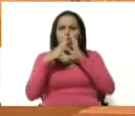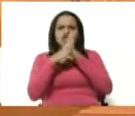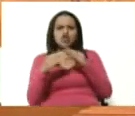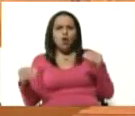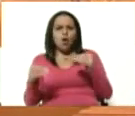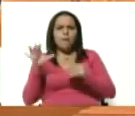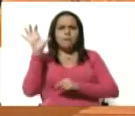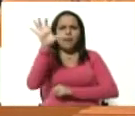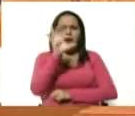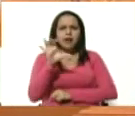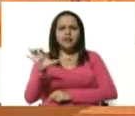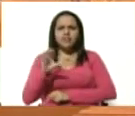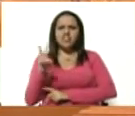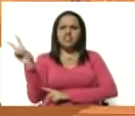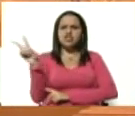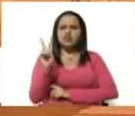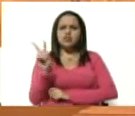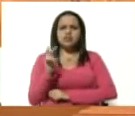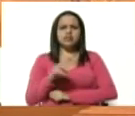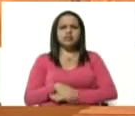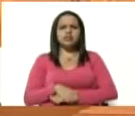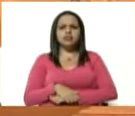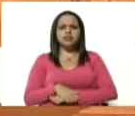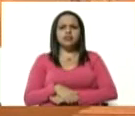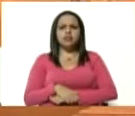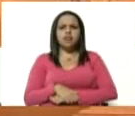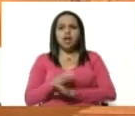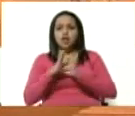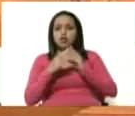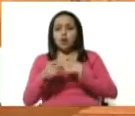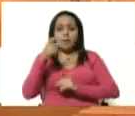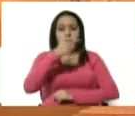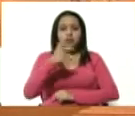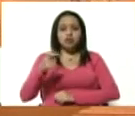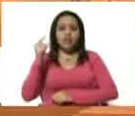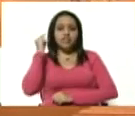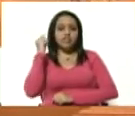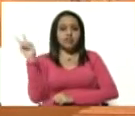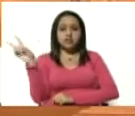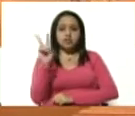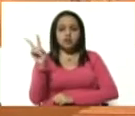aquel venezolano, a toda aquella venezolana,